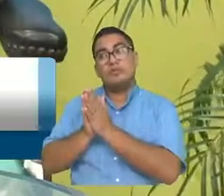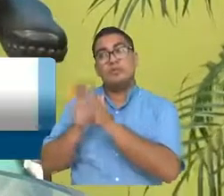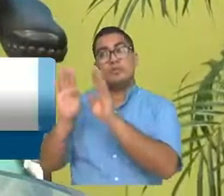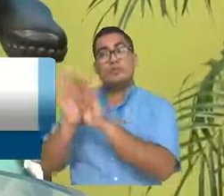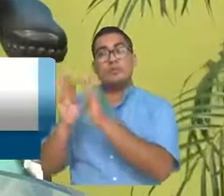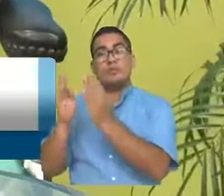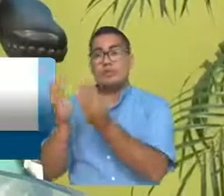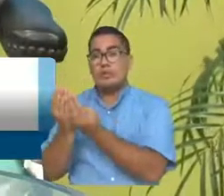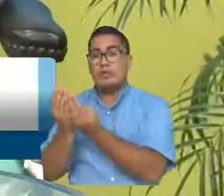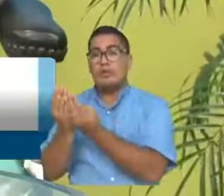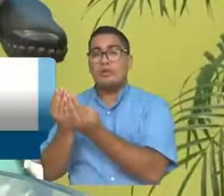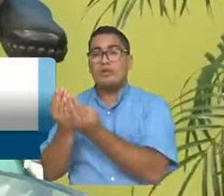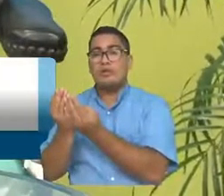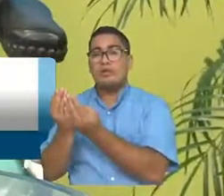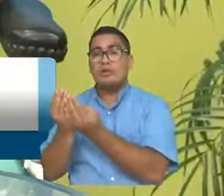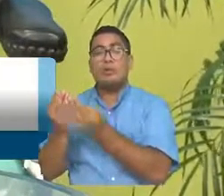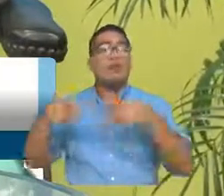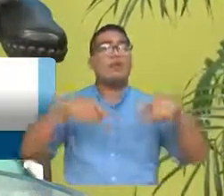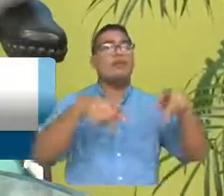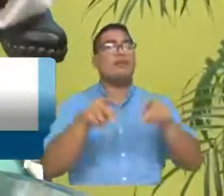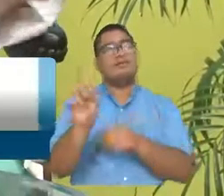es lo principal. Y aislado es importante.